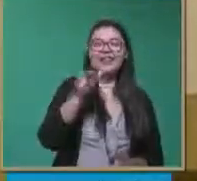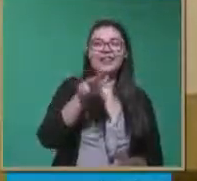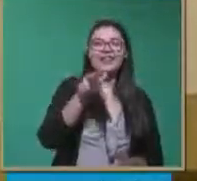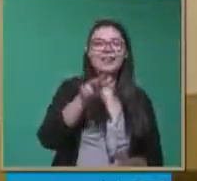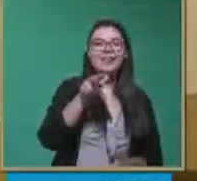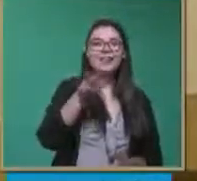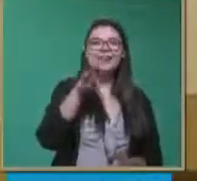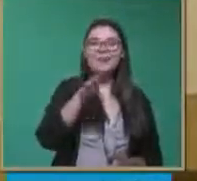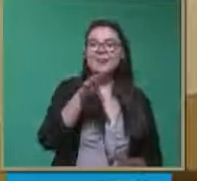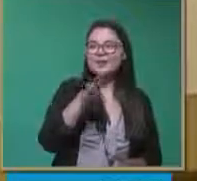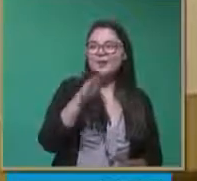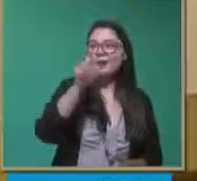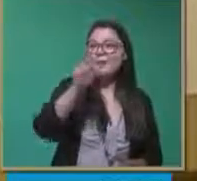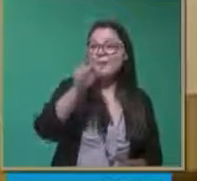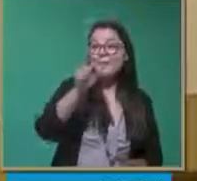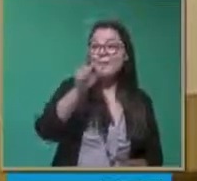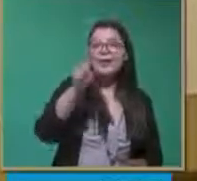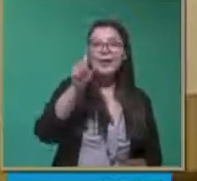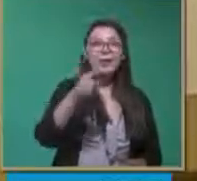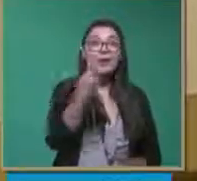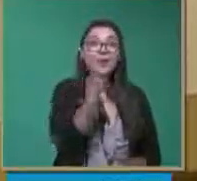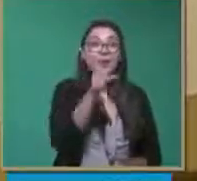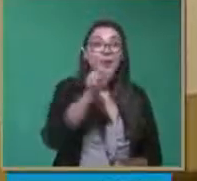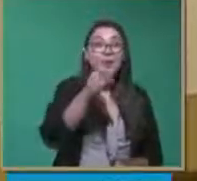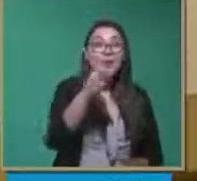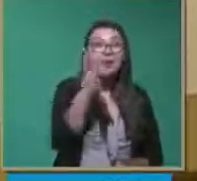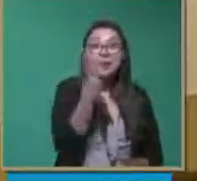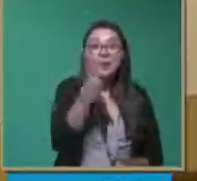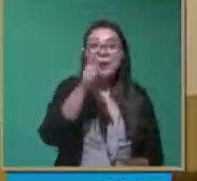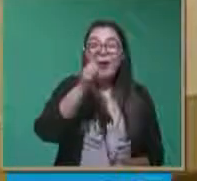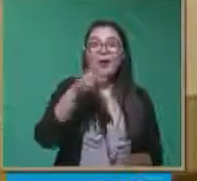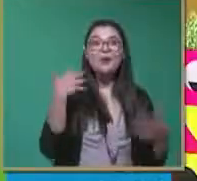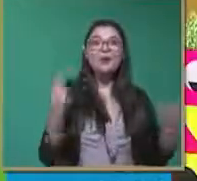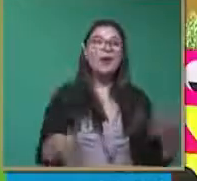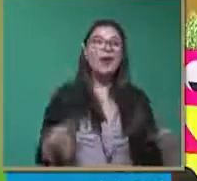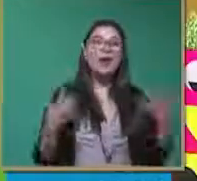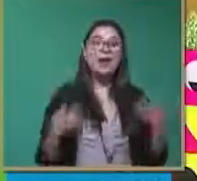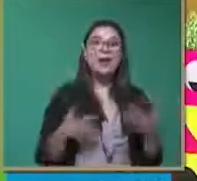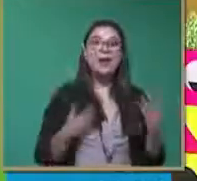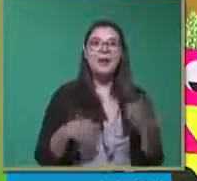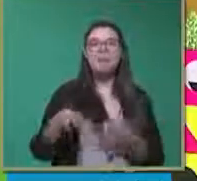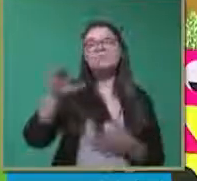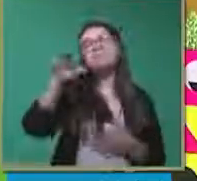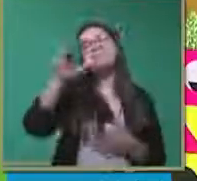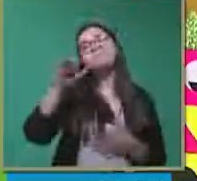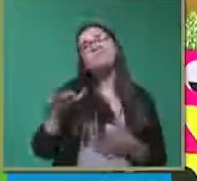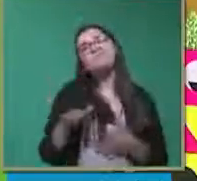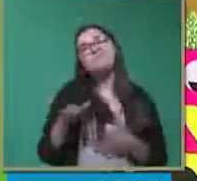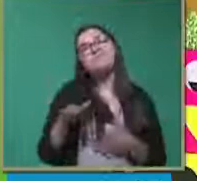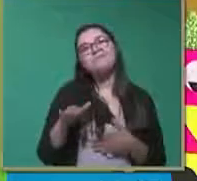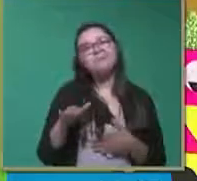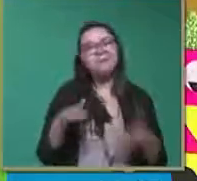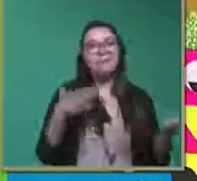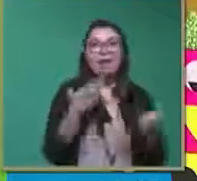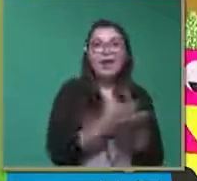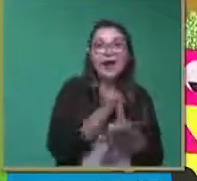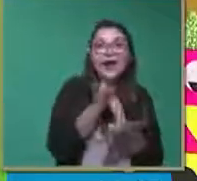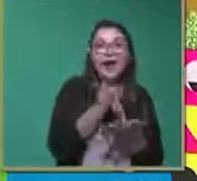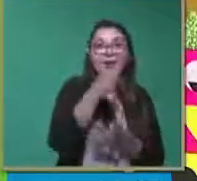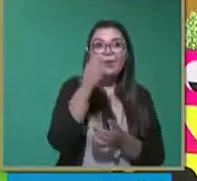18, 19, 20, 21, 22. ¡Gané! ¡Híjole! ¿Por cuántos ganó la maestra